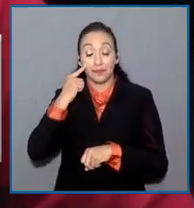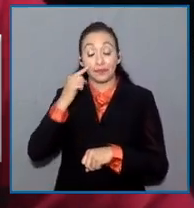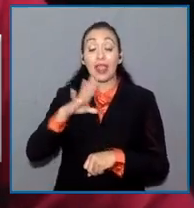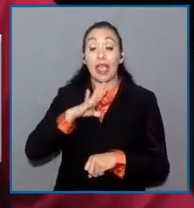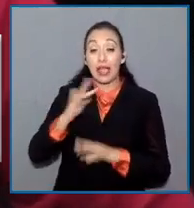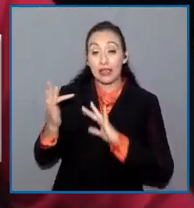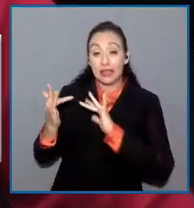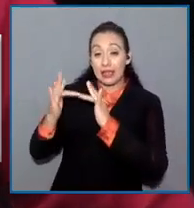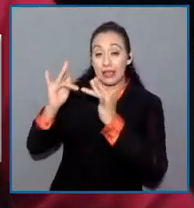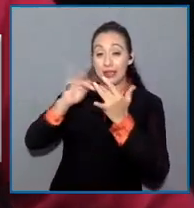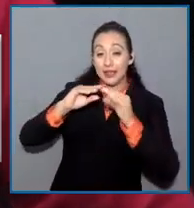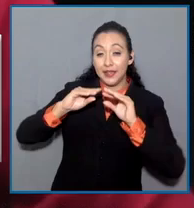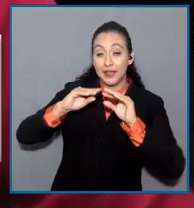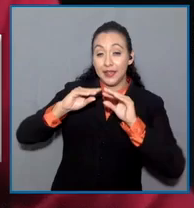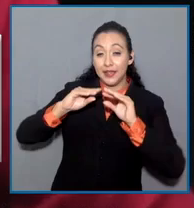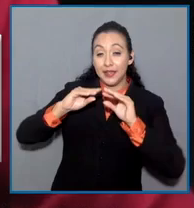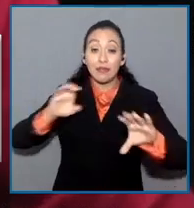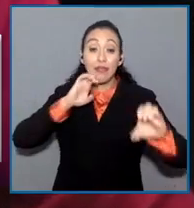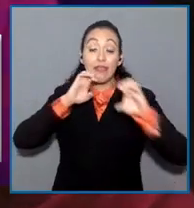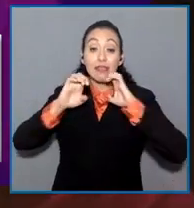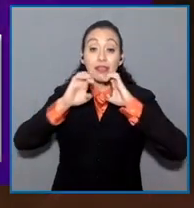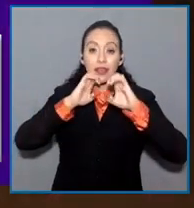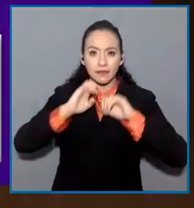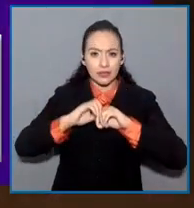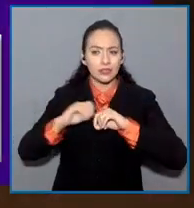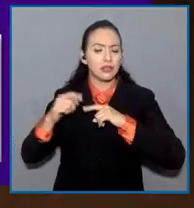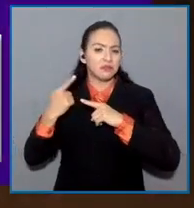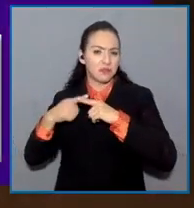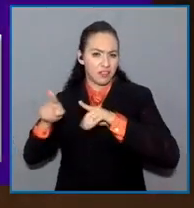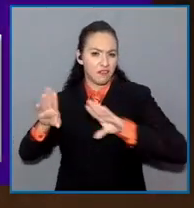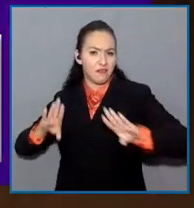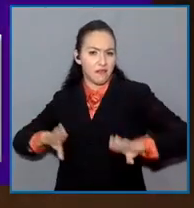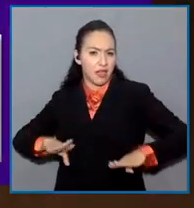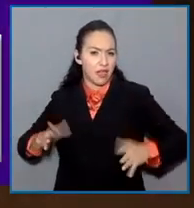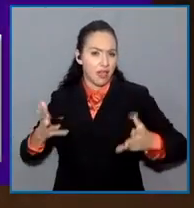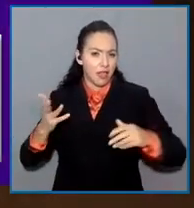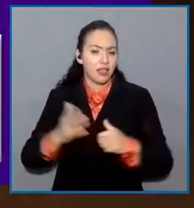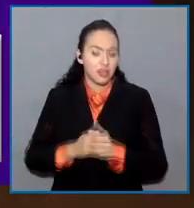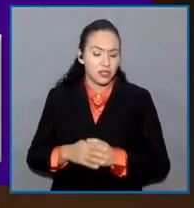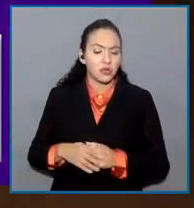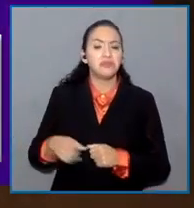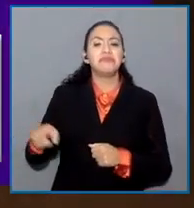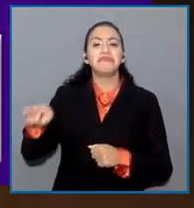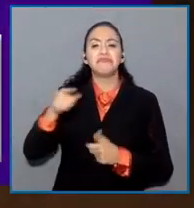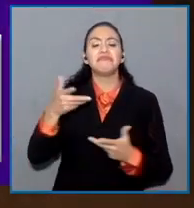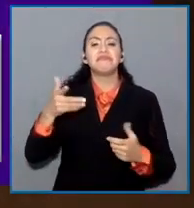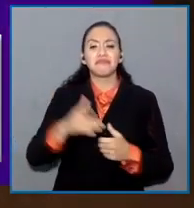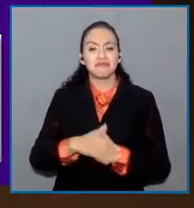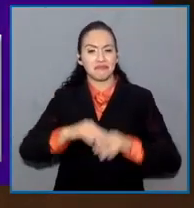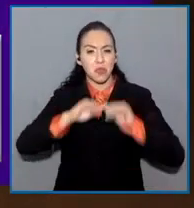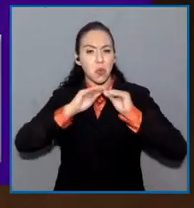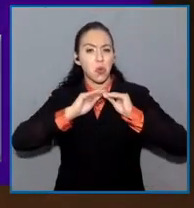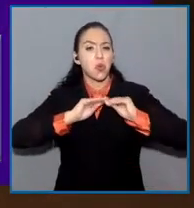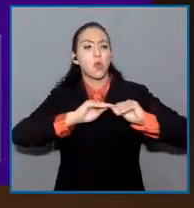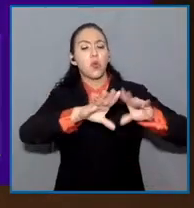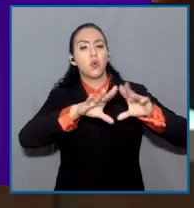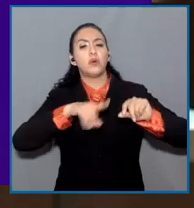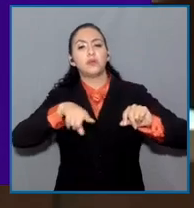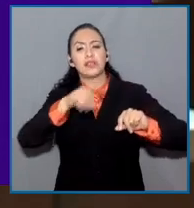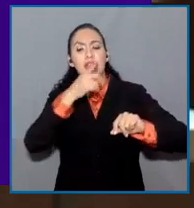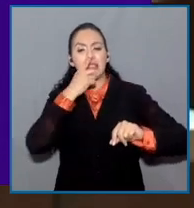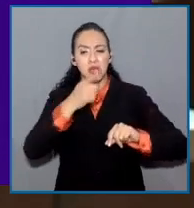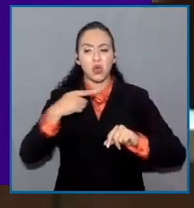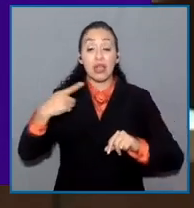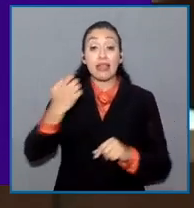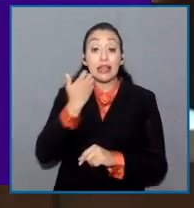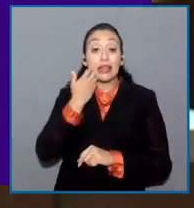entrevistas y actos proselitistas, indicó, en los que, de acuerdo con la Sala, hizo públicas sus aspiraciones a la presidencia de la República.